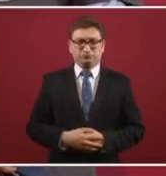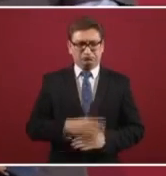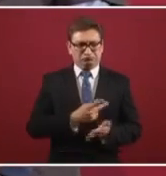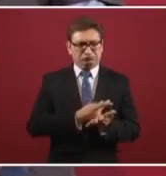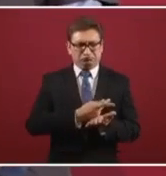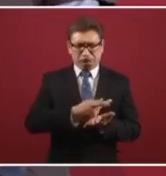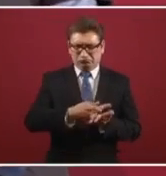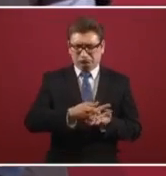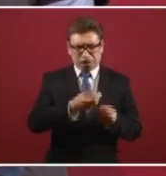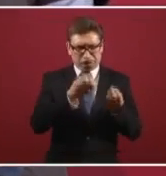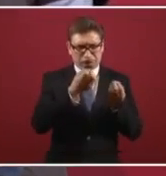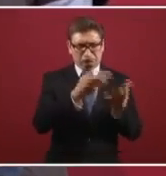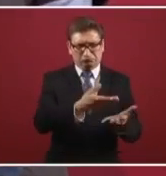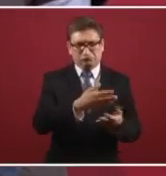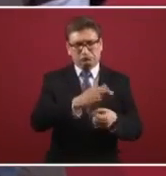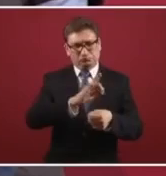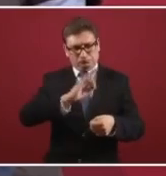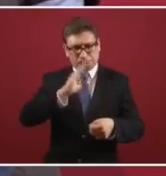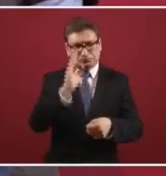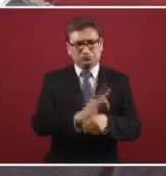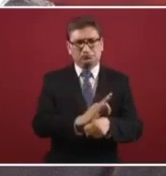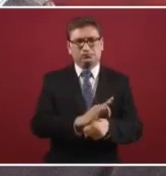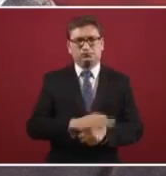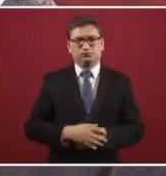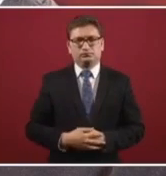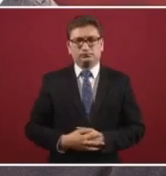recompensarlos, protegerlos